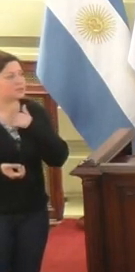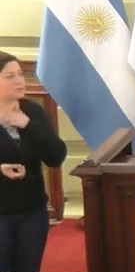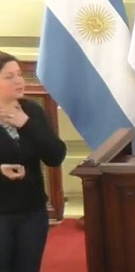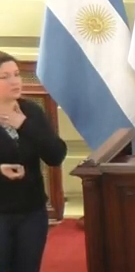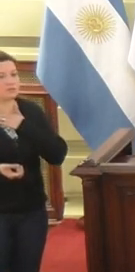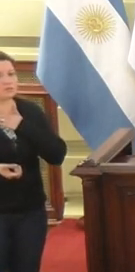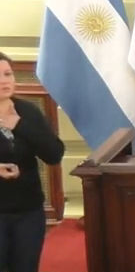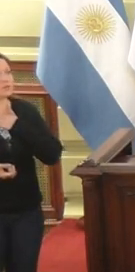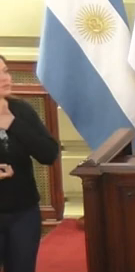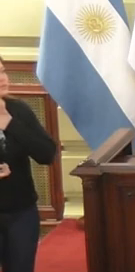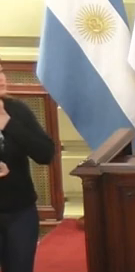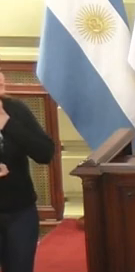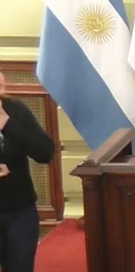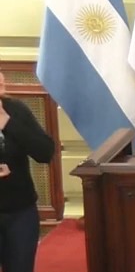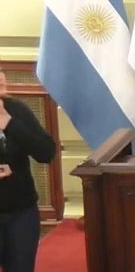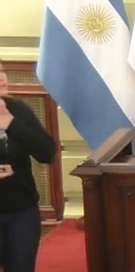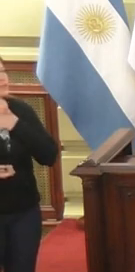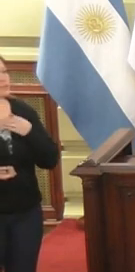Diputado Santiago Bustos.